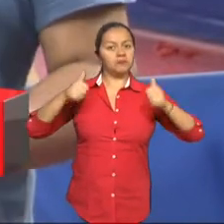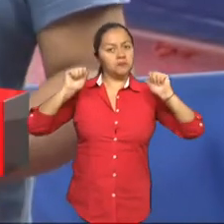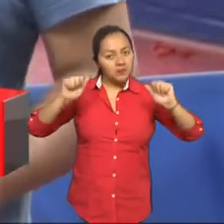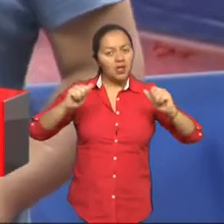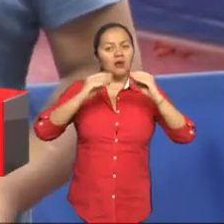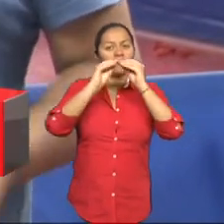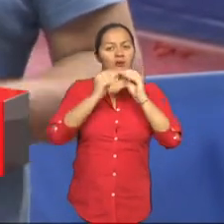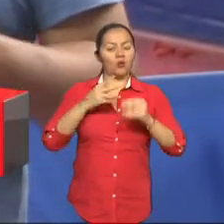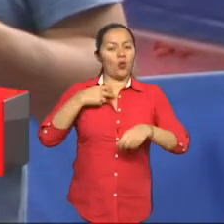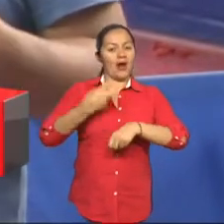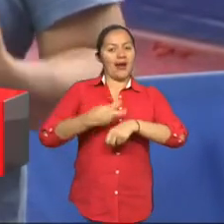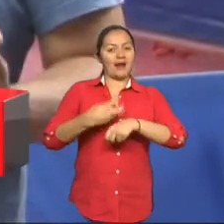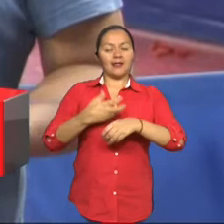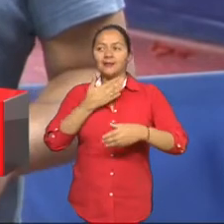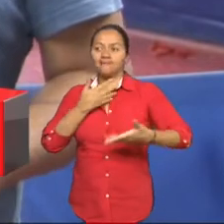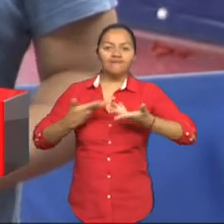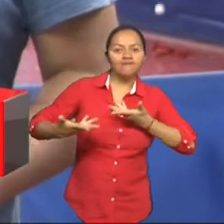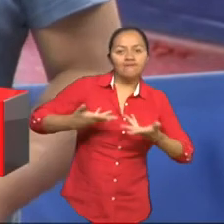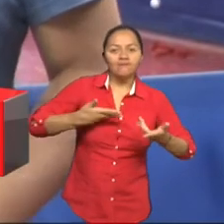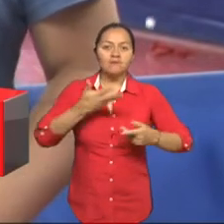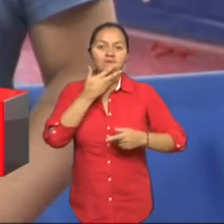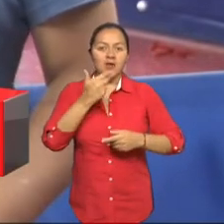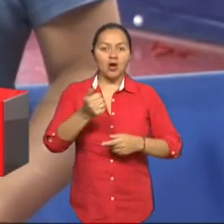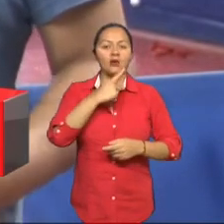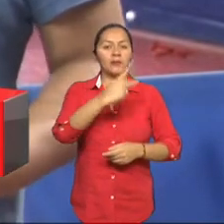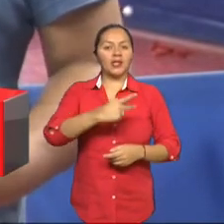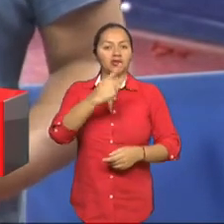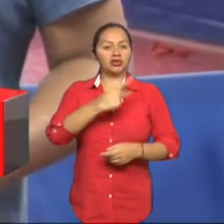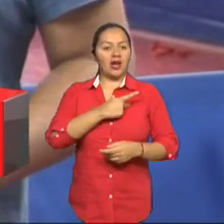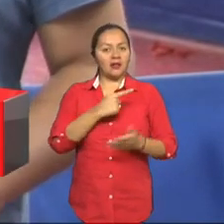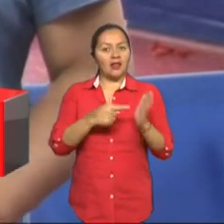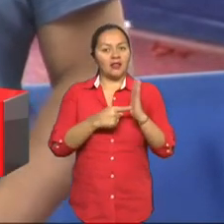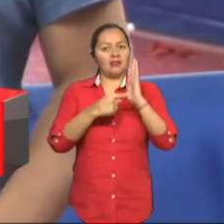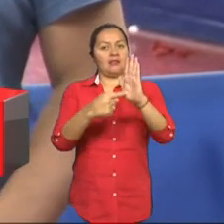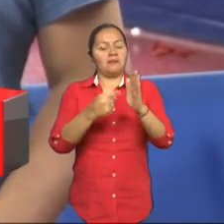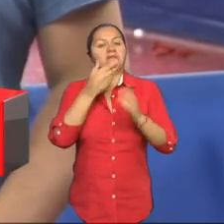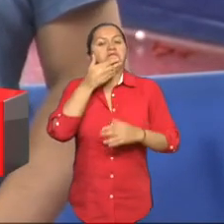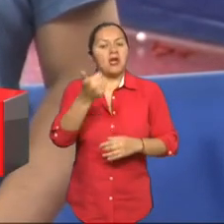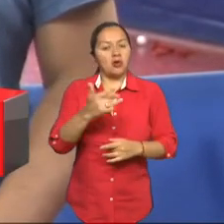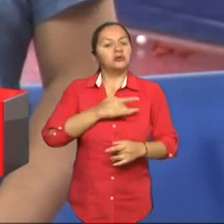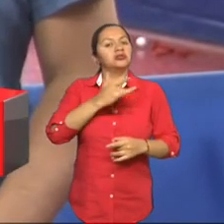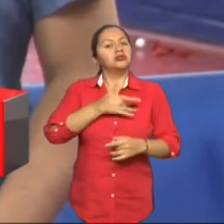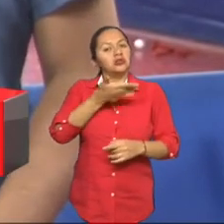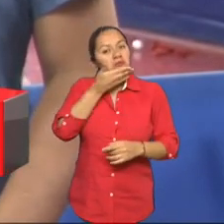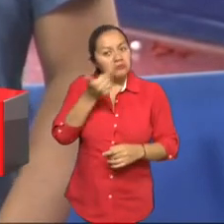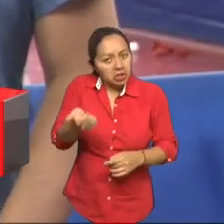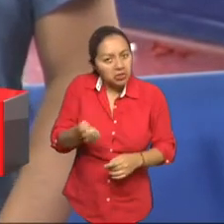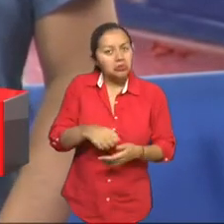se forman su carácter, forman su personalidad, se sienten bien y pueden ser